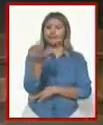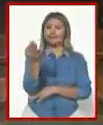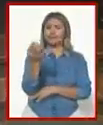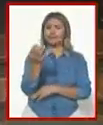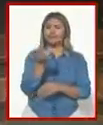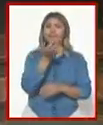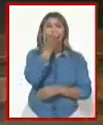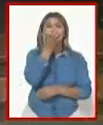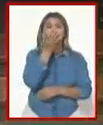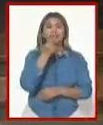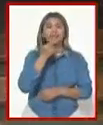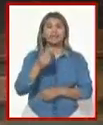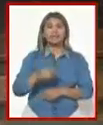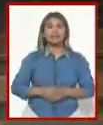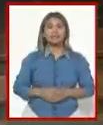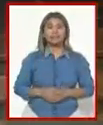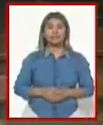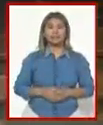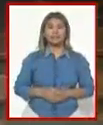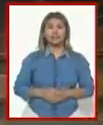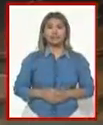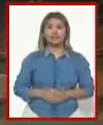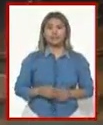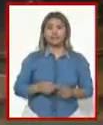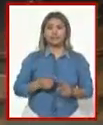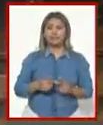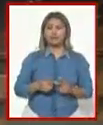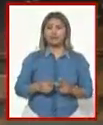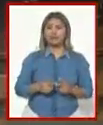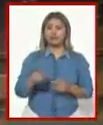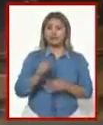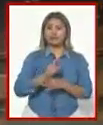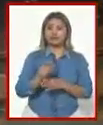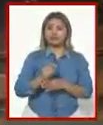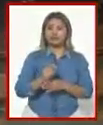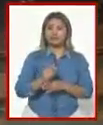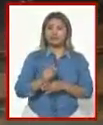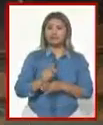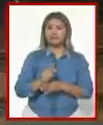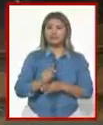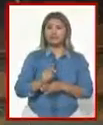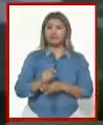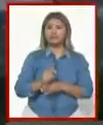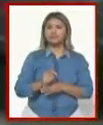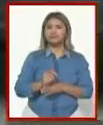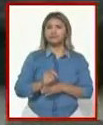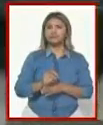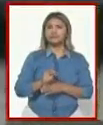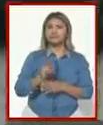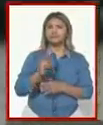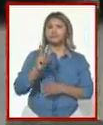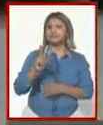barbecho, como nosotros los cambas lo conocemos, y como los técnicos lo conocen, es un BP1, ¿ya?